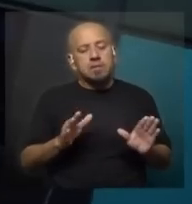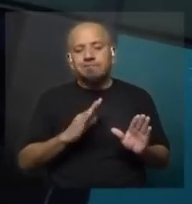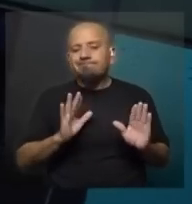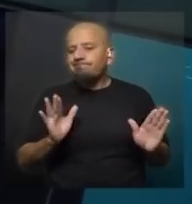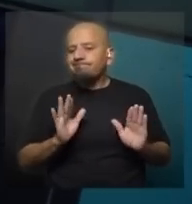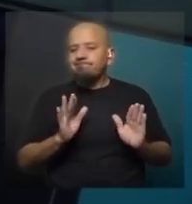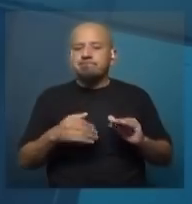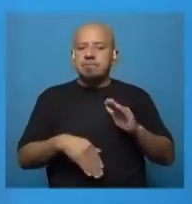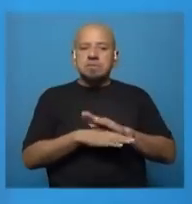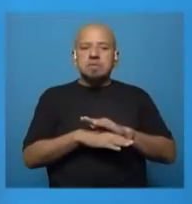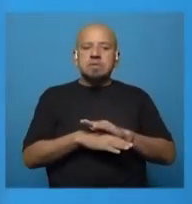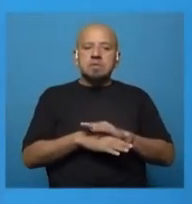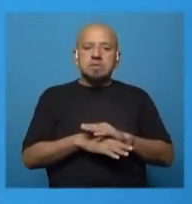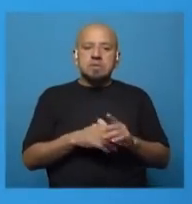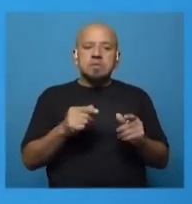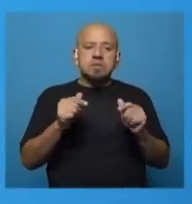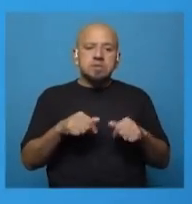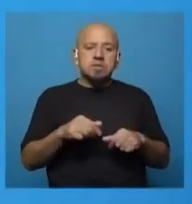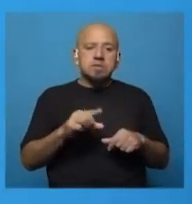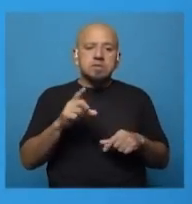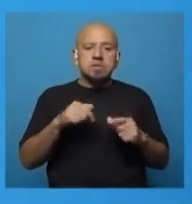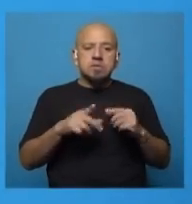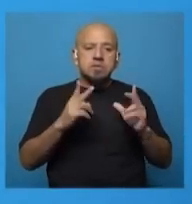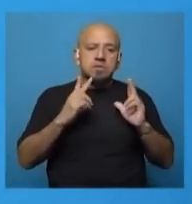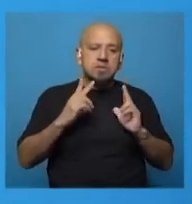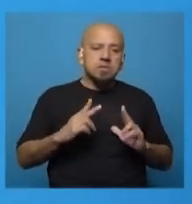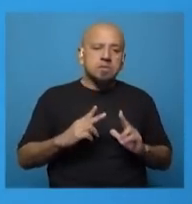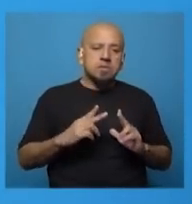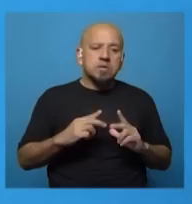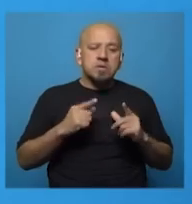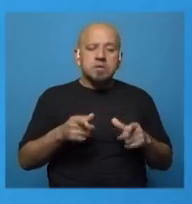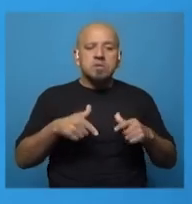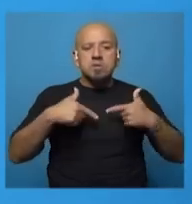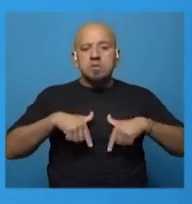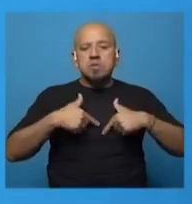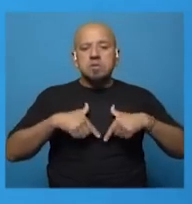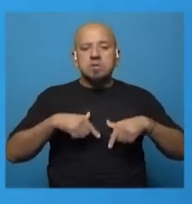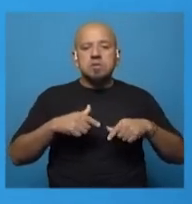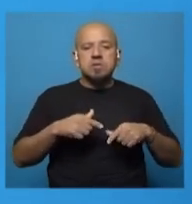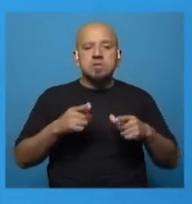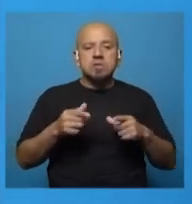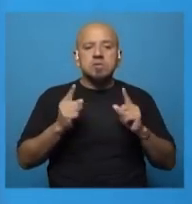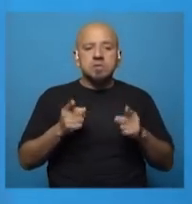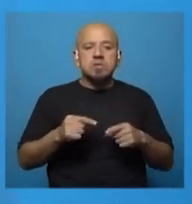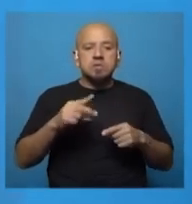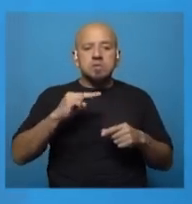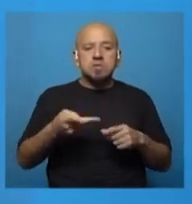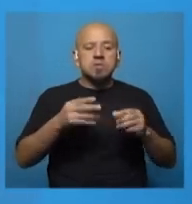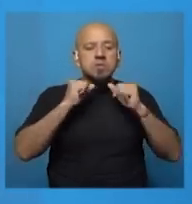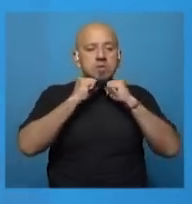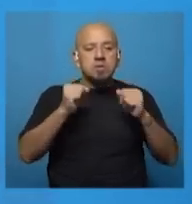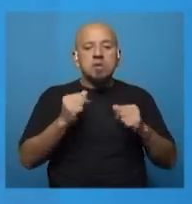habíamos dicho en aquella oportunidad obviamente desde el punto de vista formal cuando sale un ministro sale automáticamente también el subsecretario